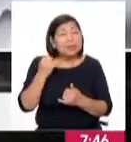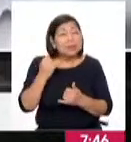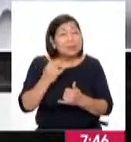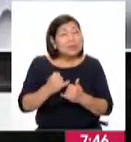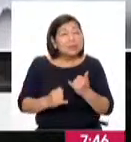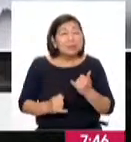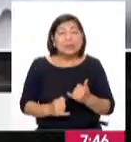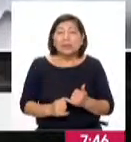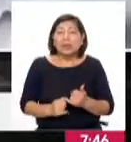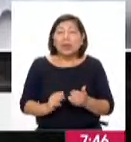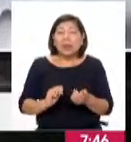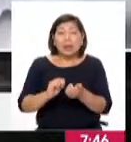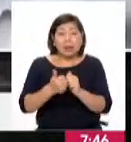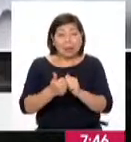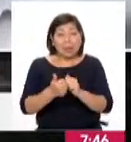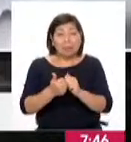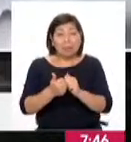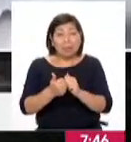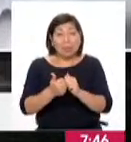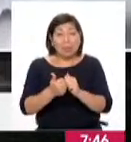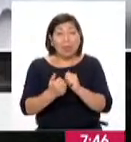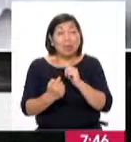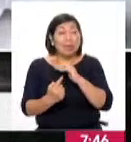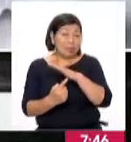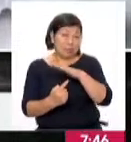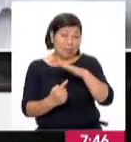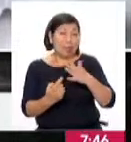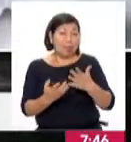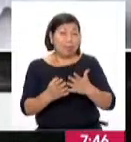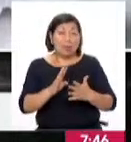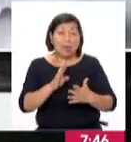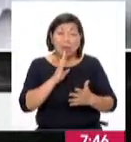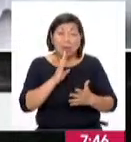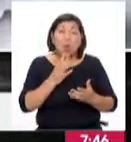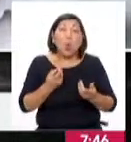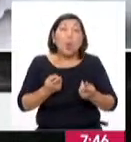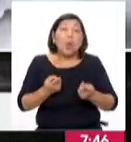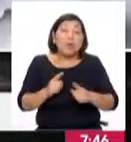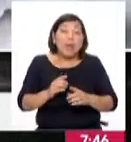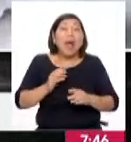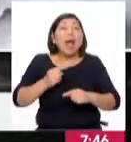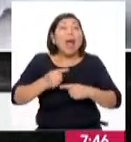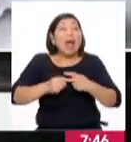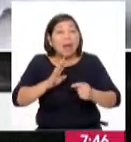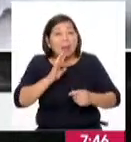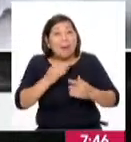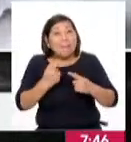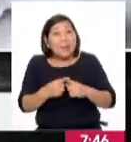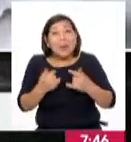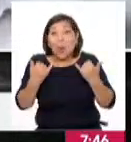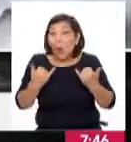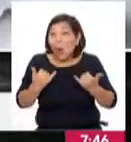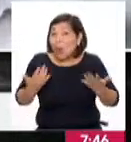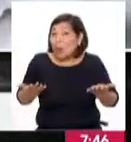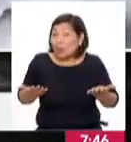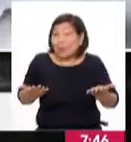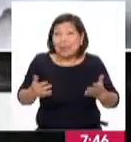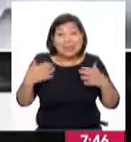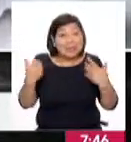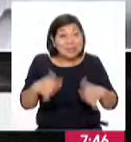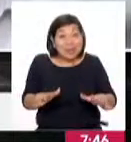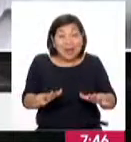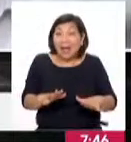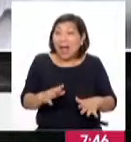del cambio climático no Porque estos episodios los hablábamos de cuándo en cuándo no pero ahora es recurrente ya